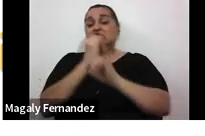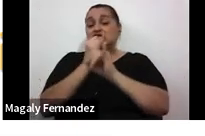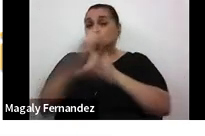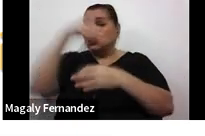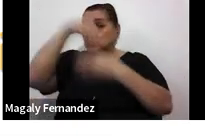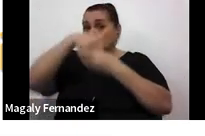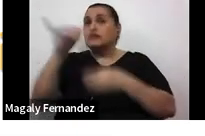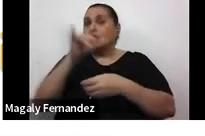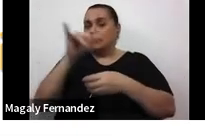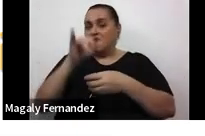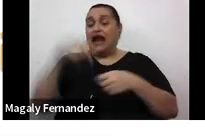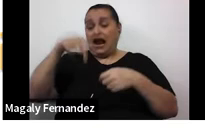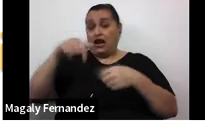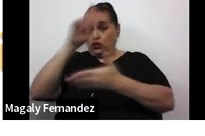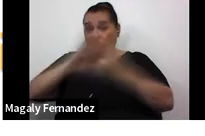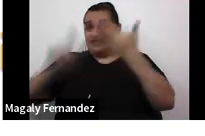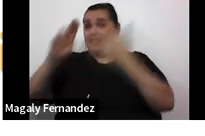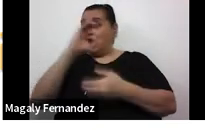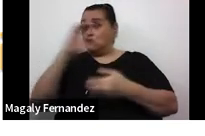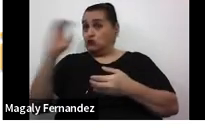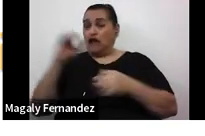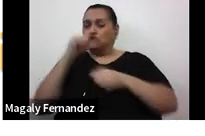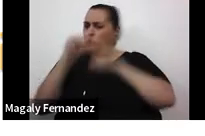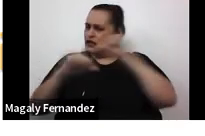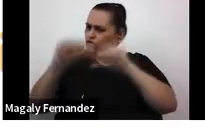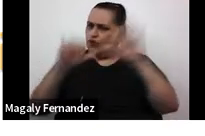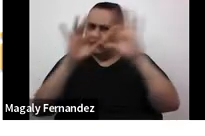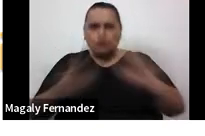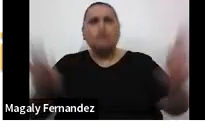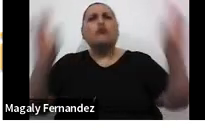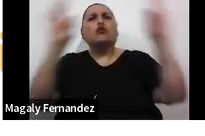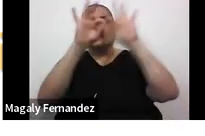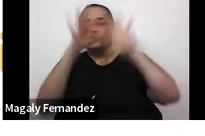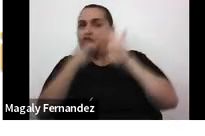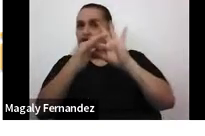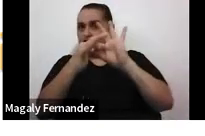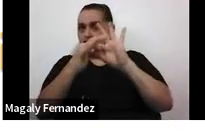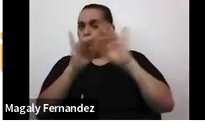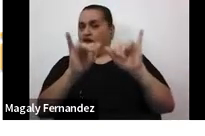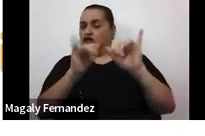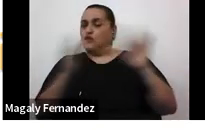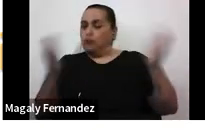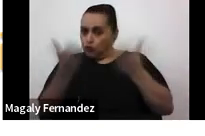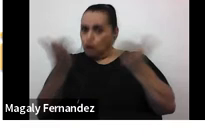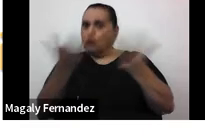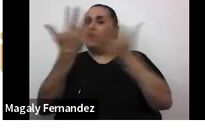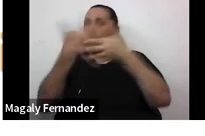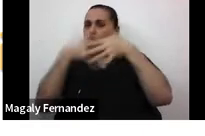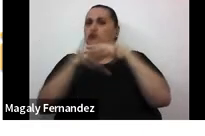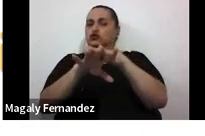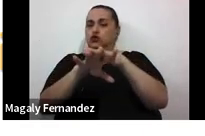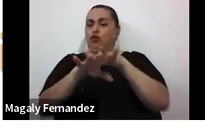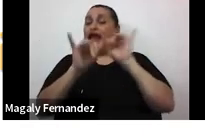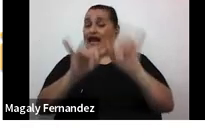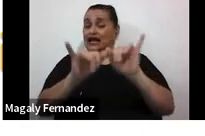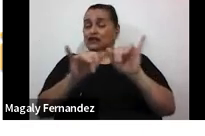la universidad Castro carazo se está haciendo un esfuerzo muy importante en relación a esto para para promover la inclusión Y eso